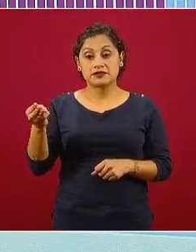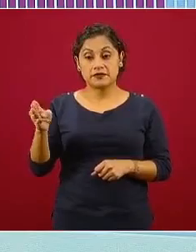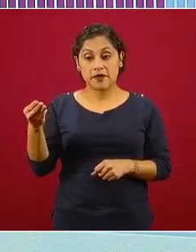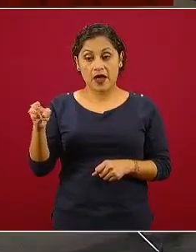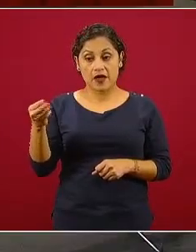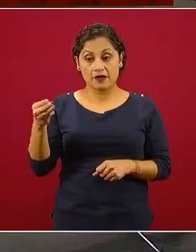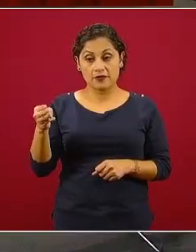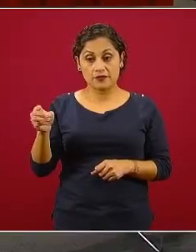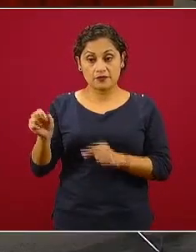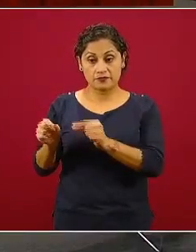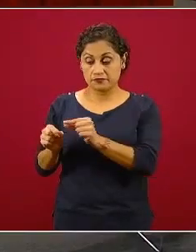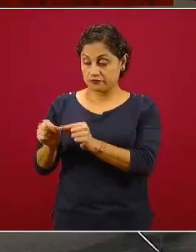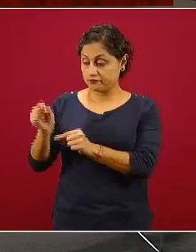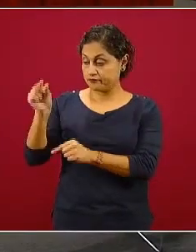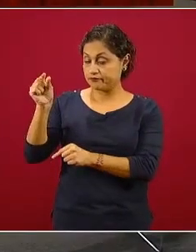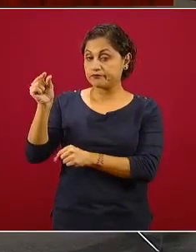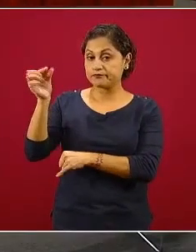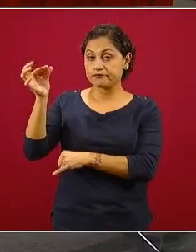es esa pequeña barrita.